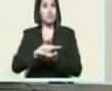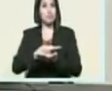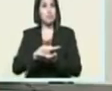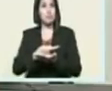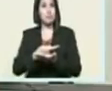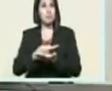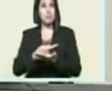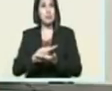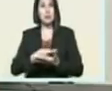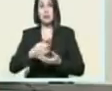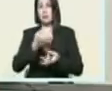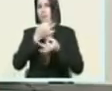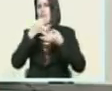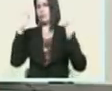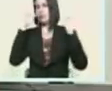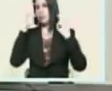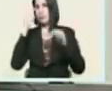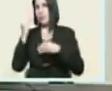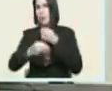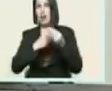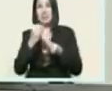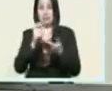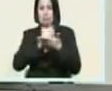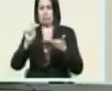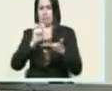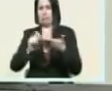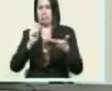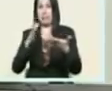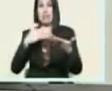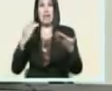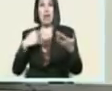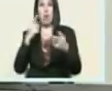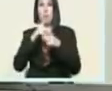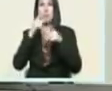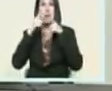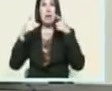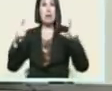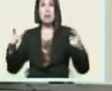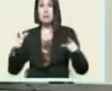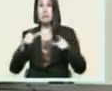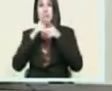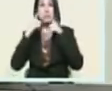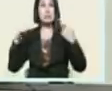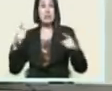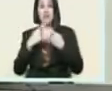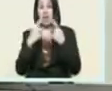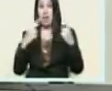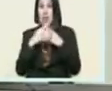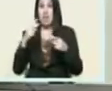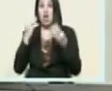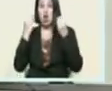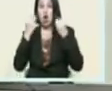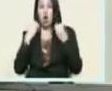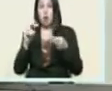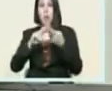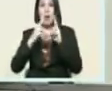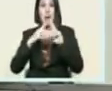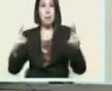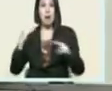pruebas. Eso va a ser un bestseller, compadre. Vamos a publicarlo en varios idiomas. Se sepa la verdad de la paz en Colombia.